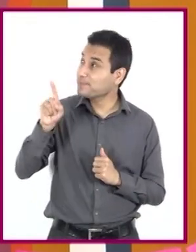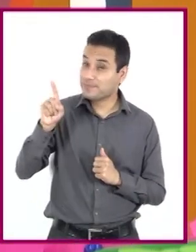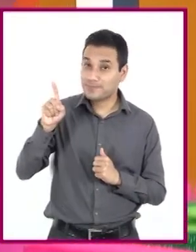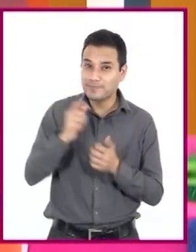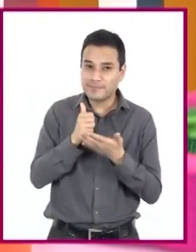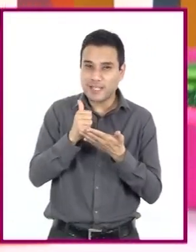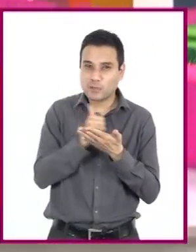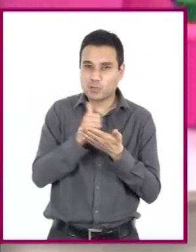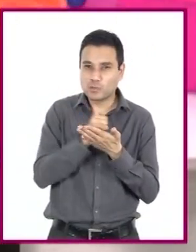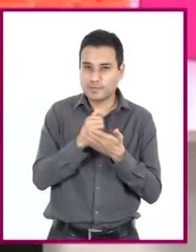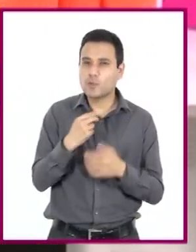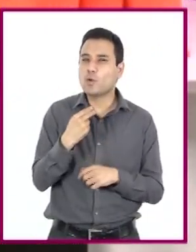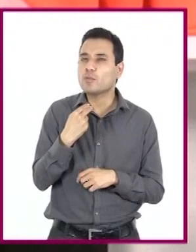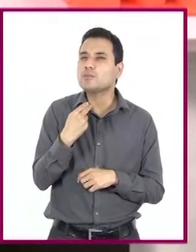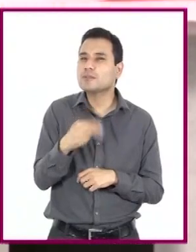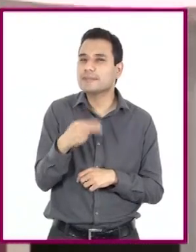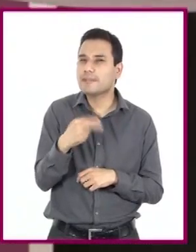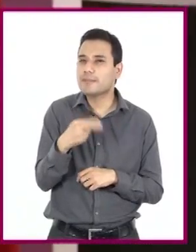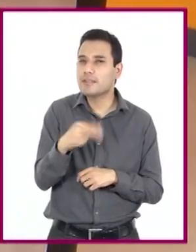azul?